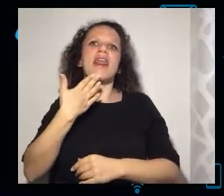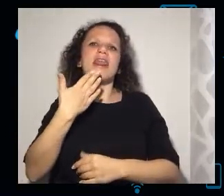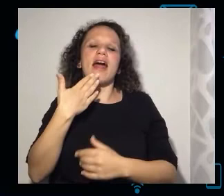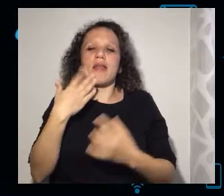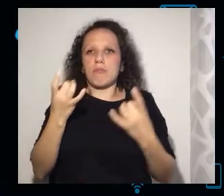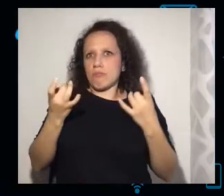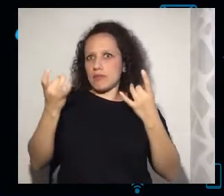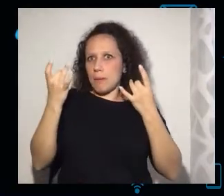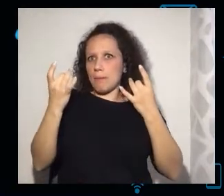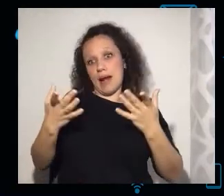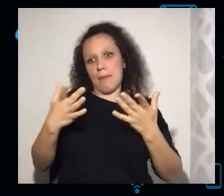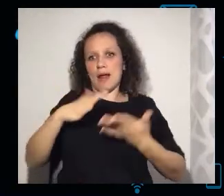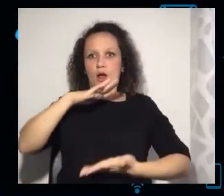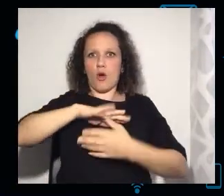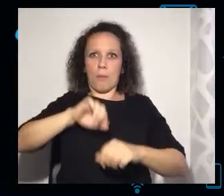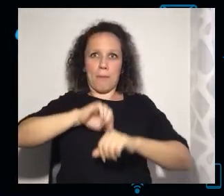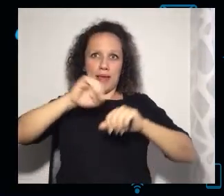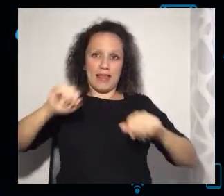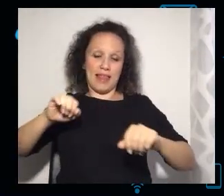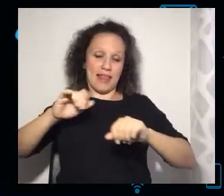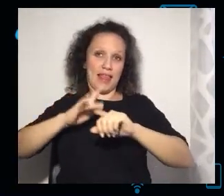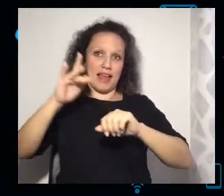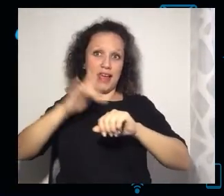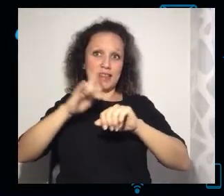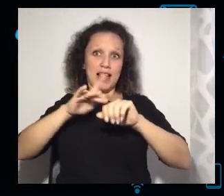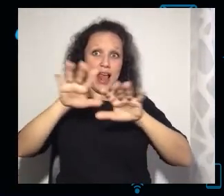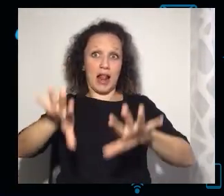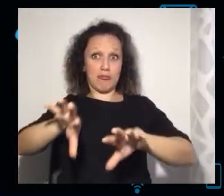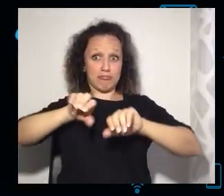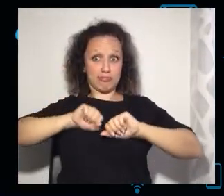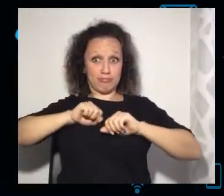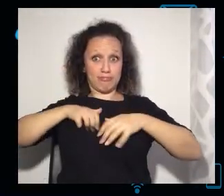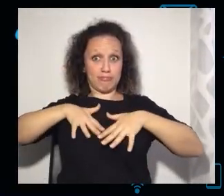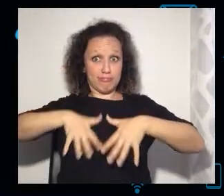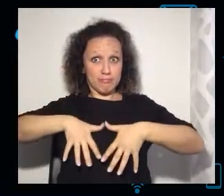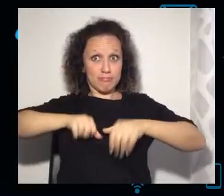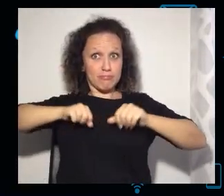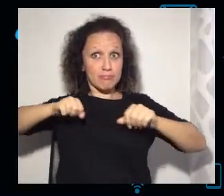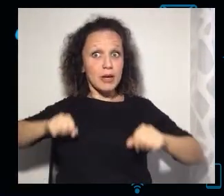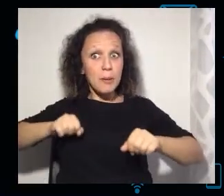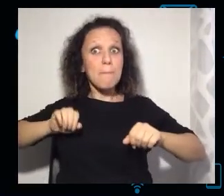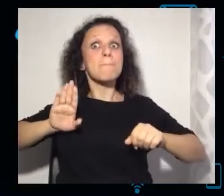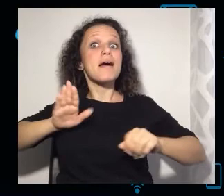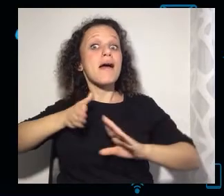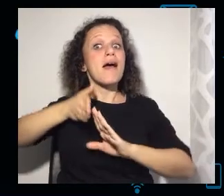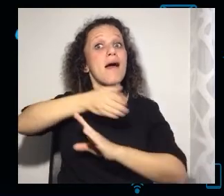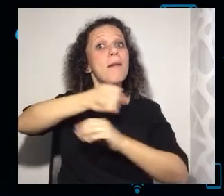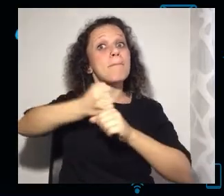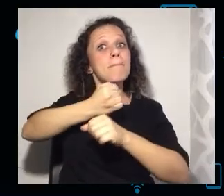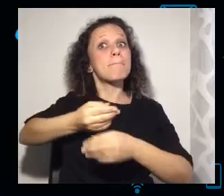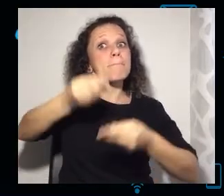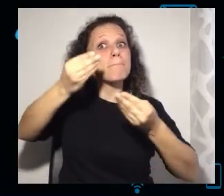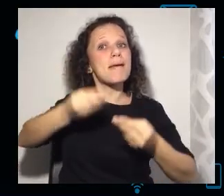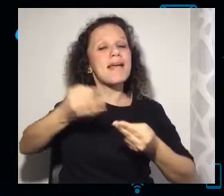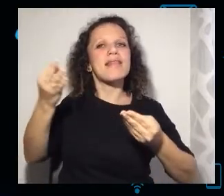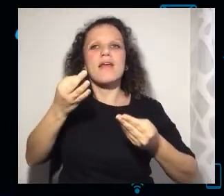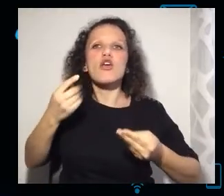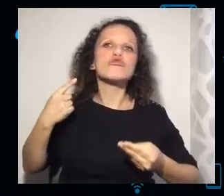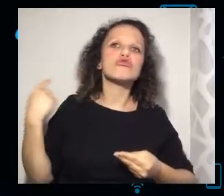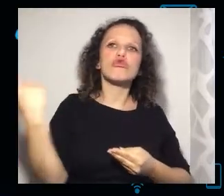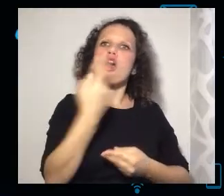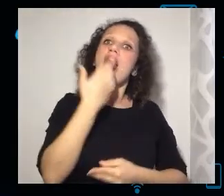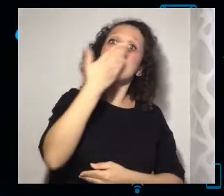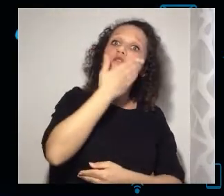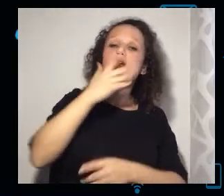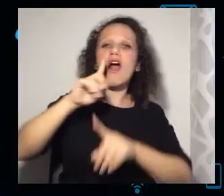adquisición de esa competencia digital también tenemos que saber que es que para trabajar esa competencia bien el trabajo debe ser conjunto entre escuela